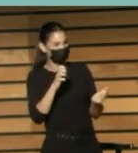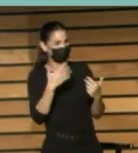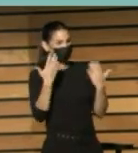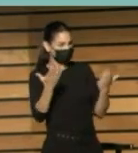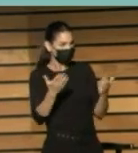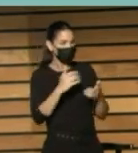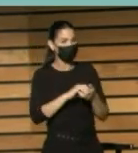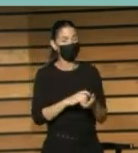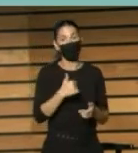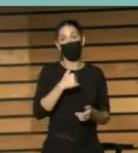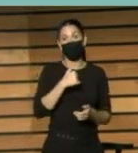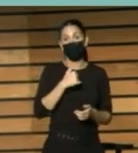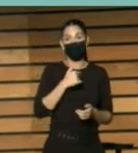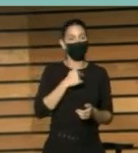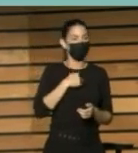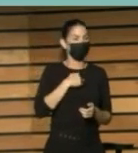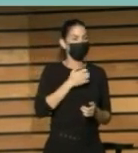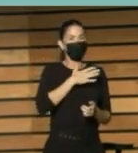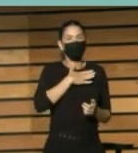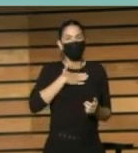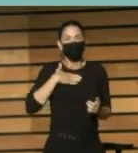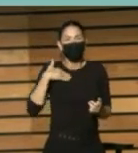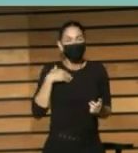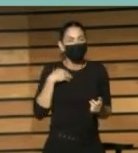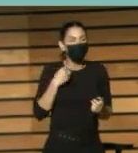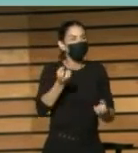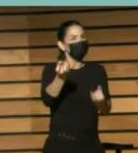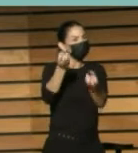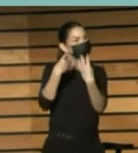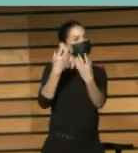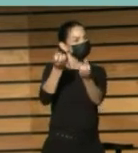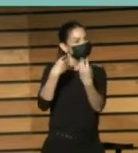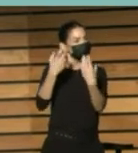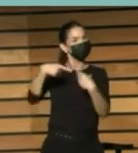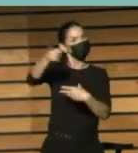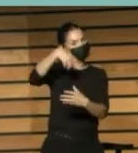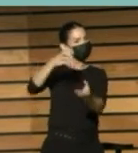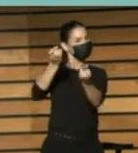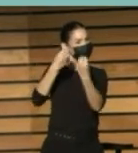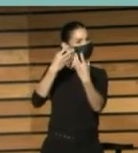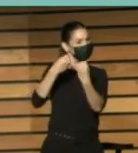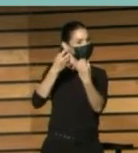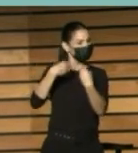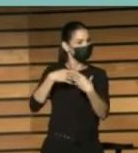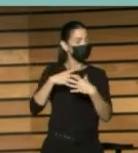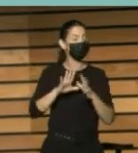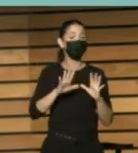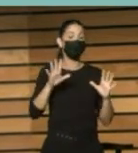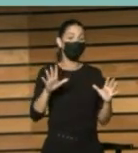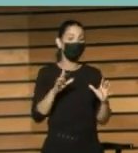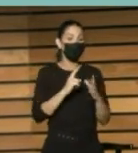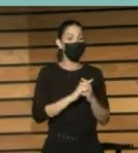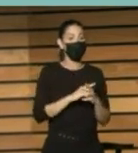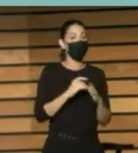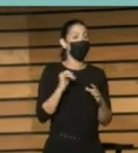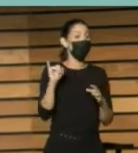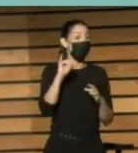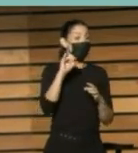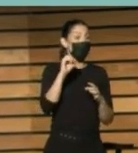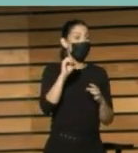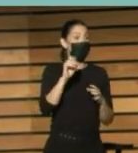porque yo sobre todo lo que quiero es escucharos en estos días a vosotras y a vosotros, pero yo al revés que Juan, que por